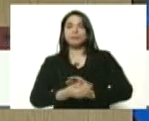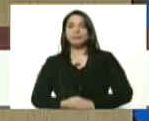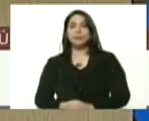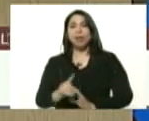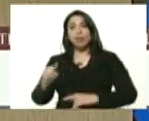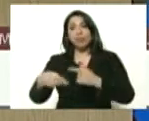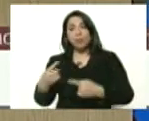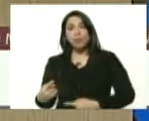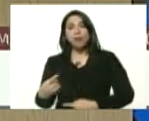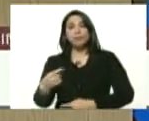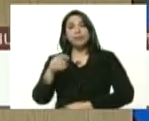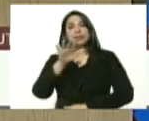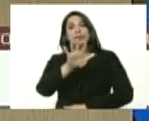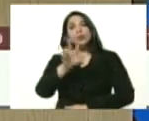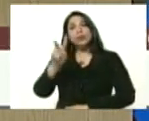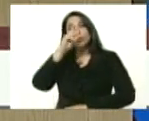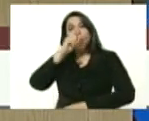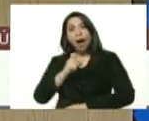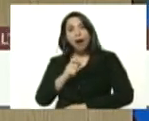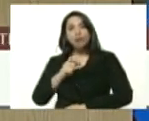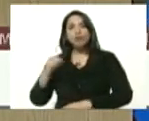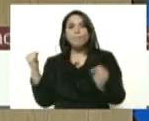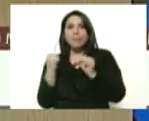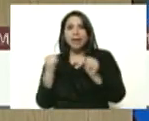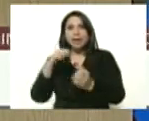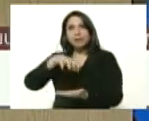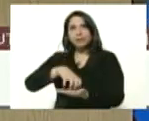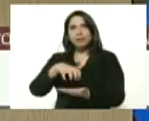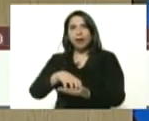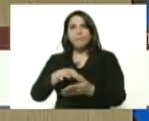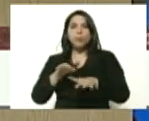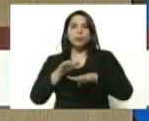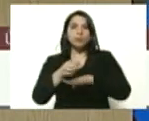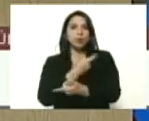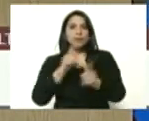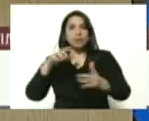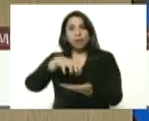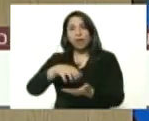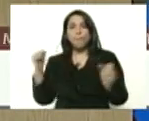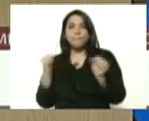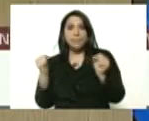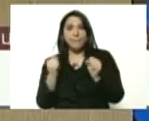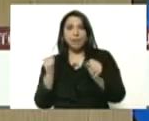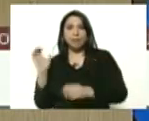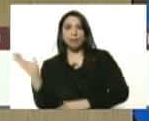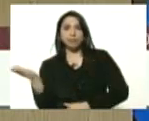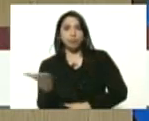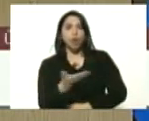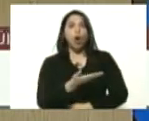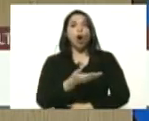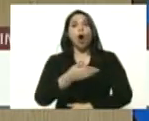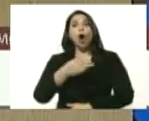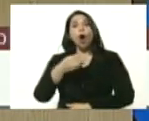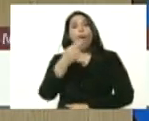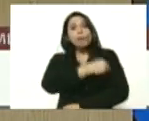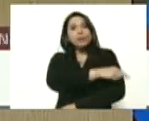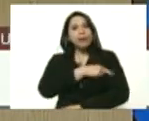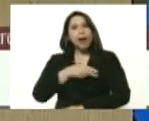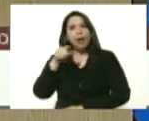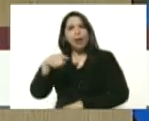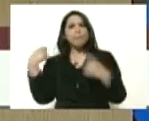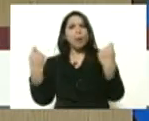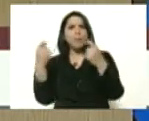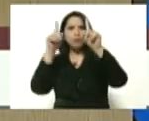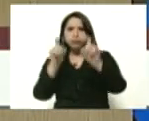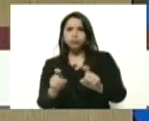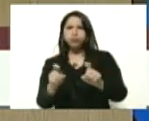mujer de 58 años de edad, de Mérida, municipio de Libertador del estado de Mérida, camarera de hospital, que en la jornada de despistaje